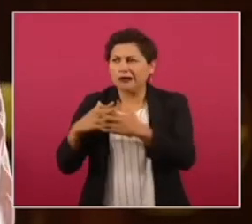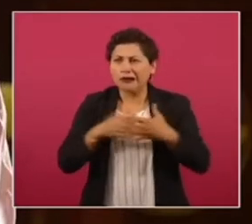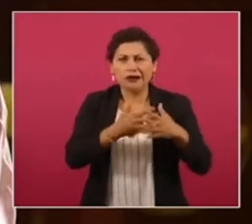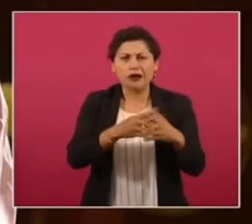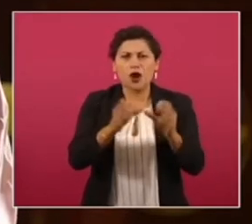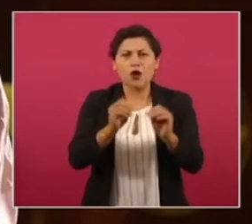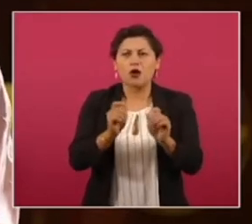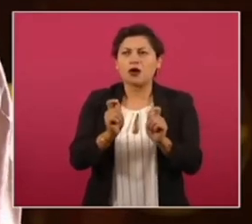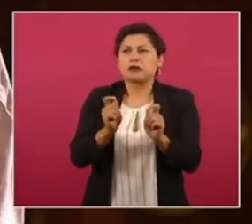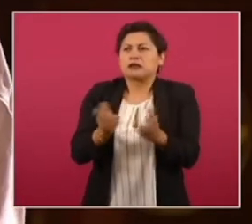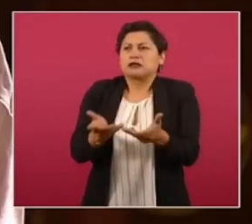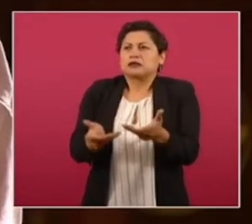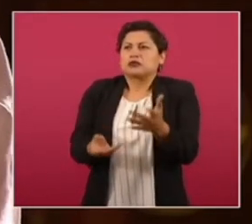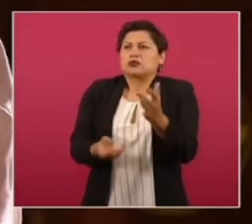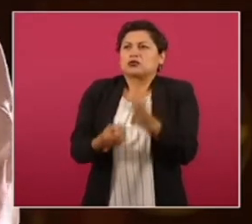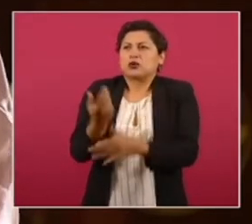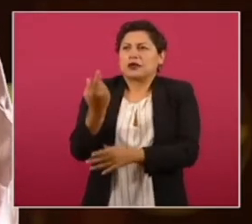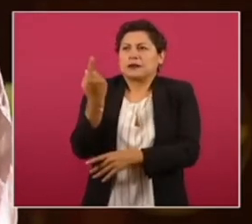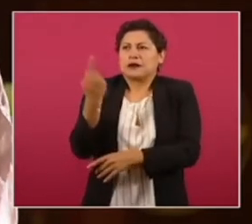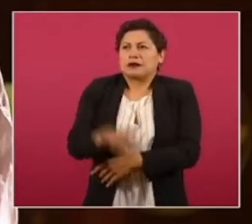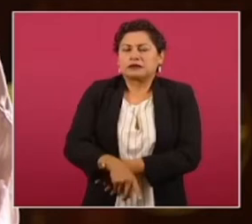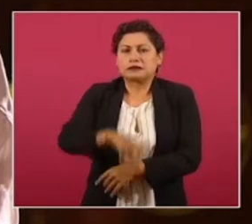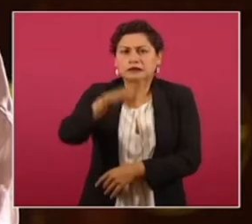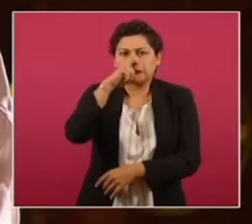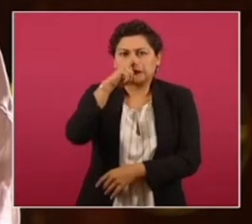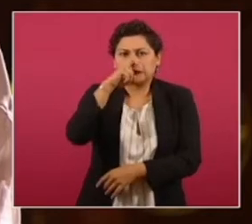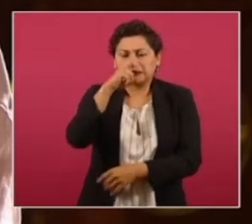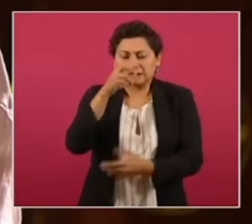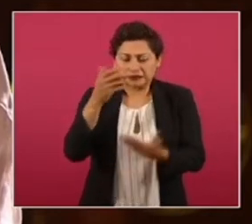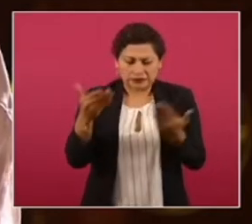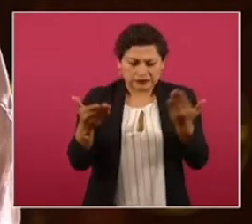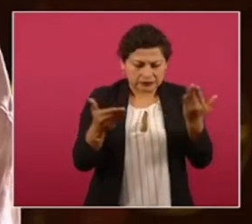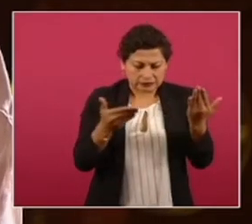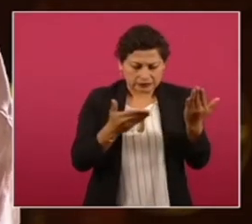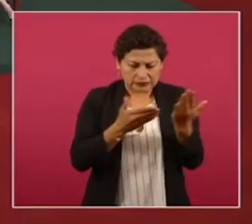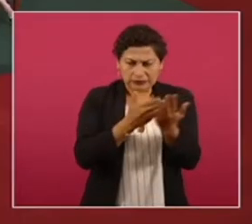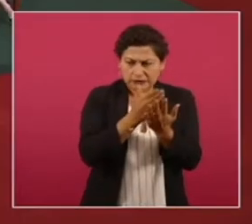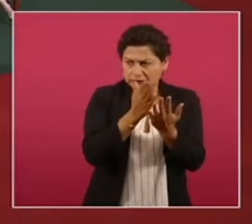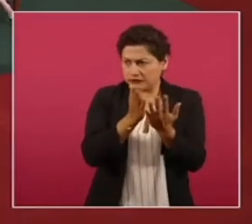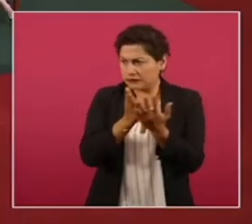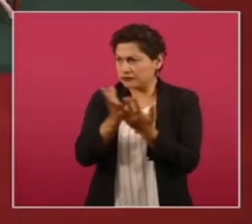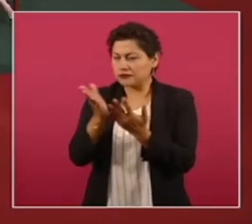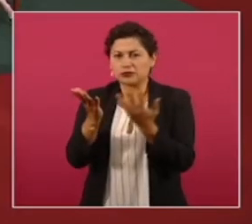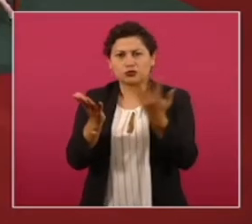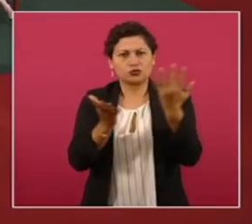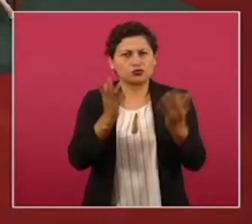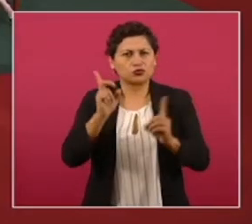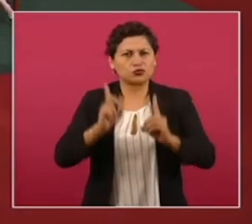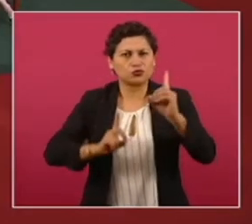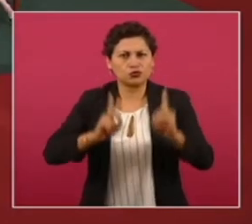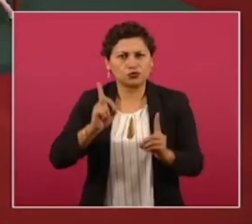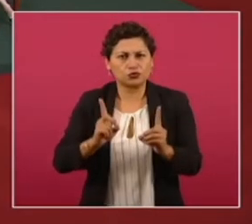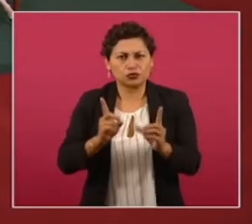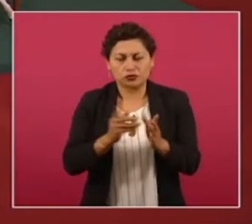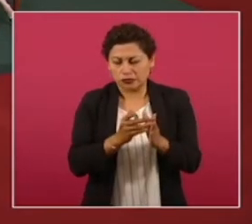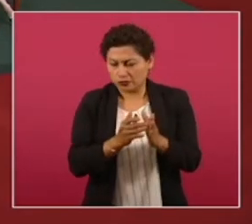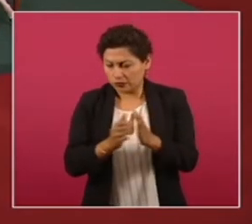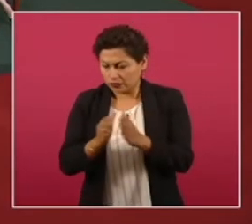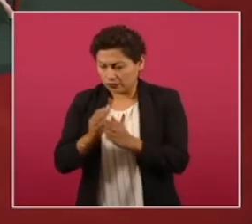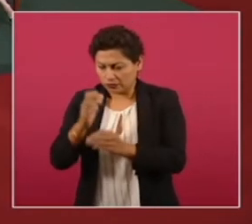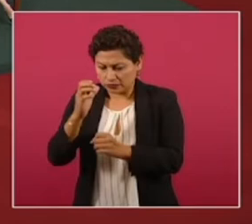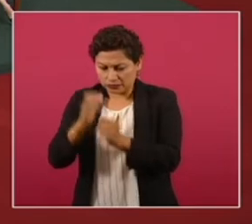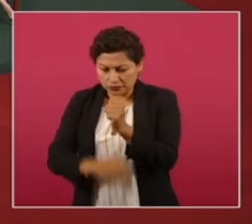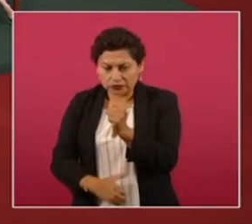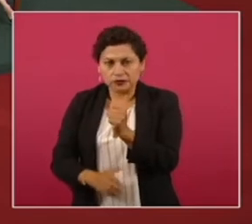tiranía. Esa era la coyuntura. Así, Se cerró ese periodo de luces